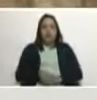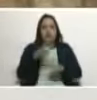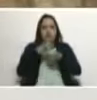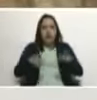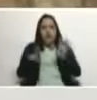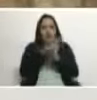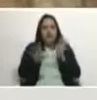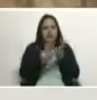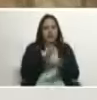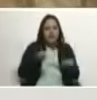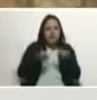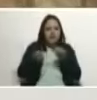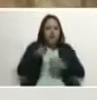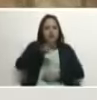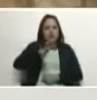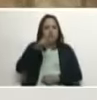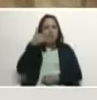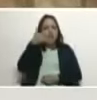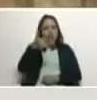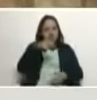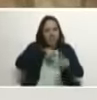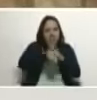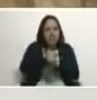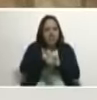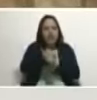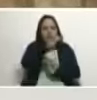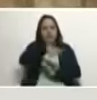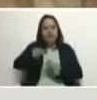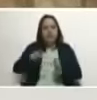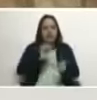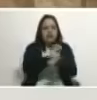para regular el uso de celulares en las cárceles.